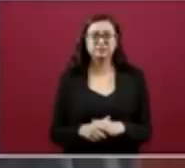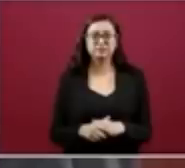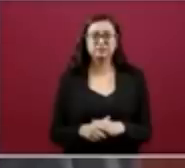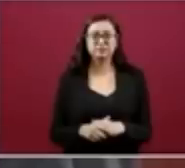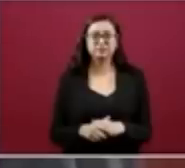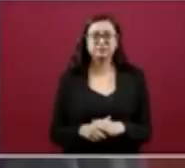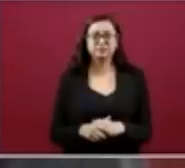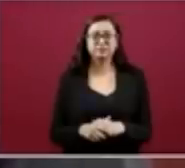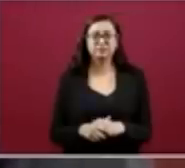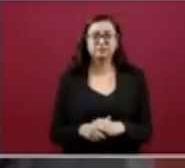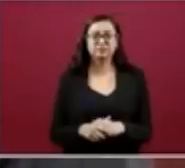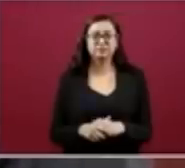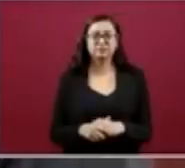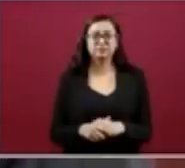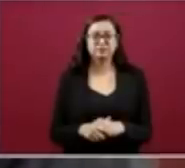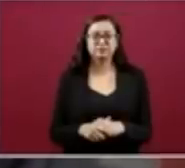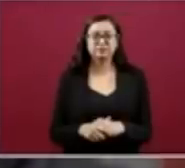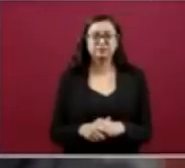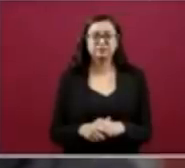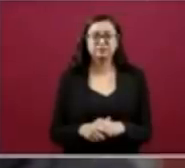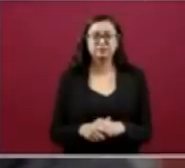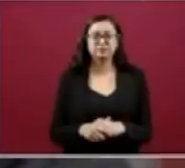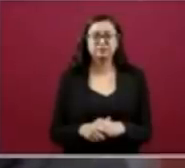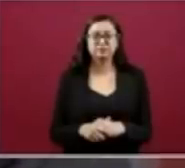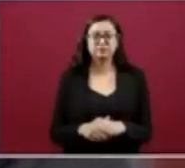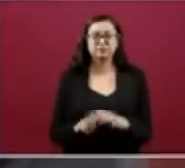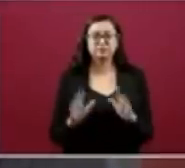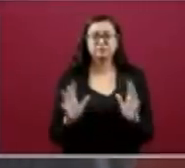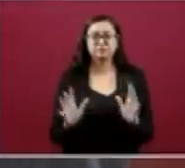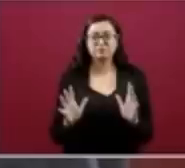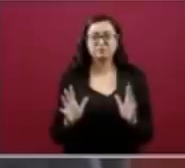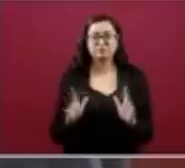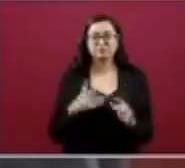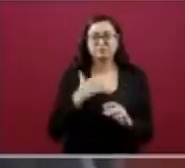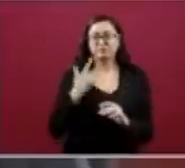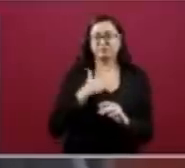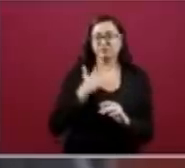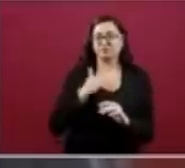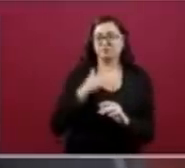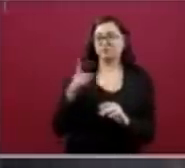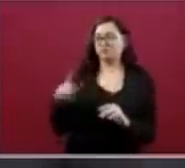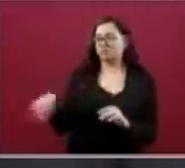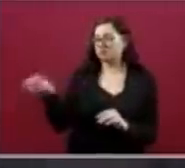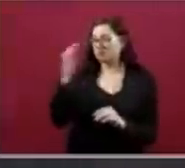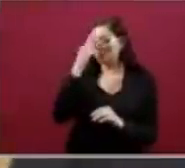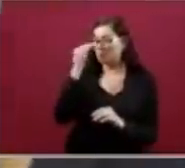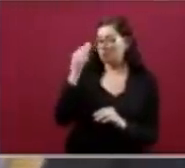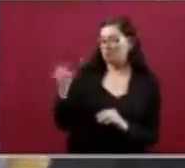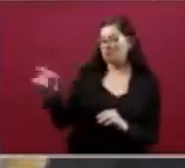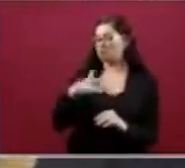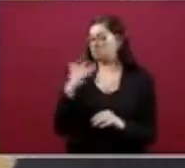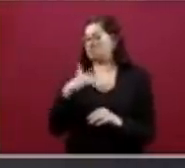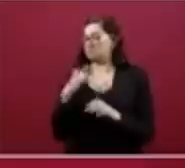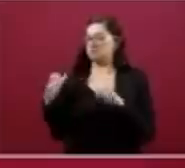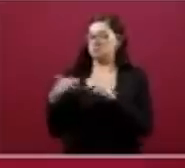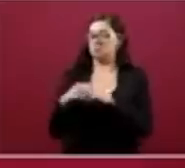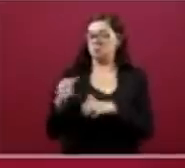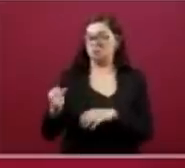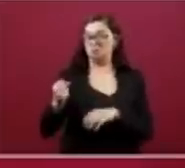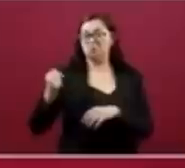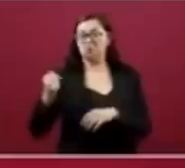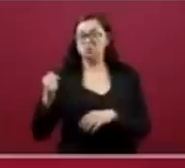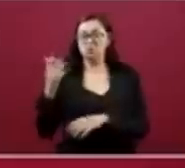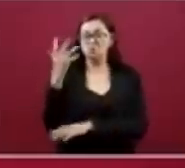cuestionando de que se creían los mayas los dueños de